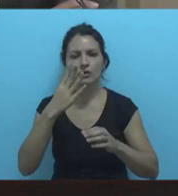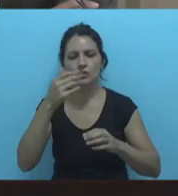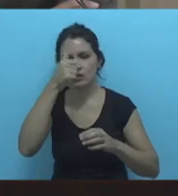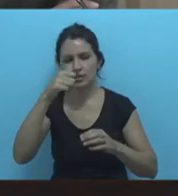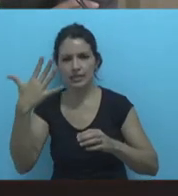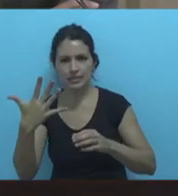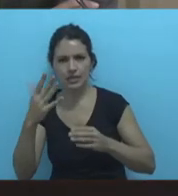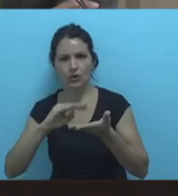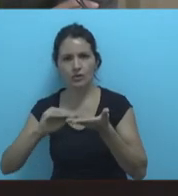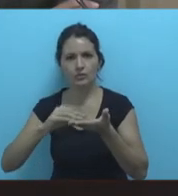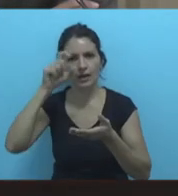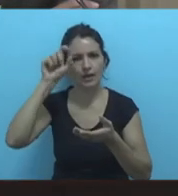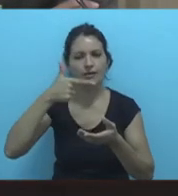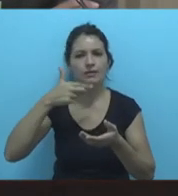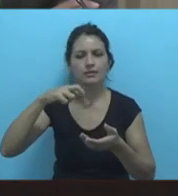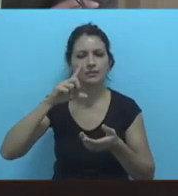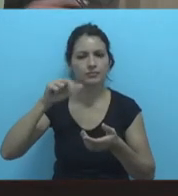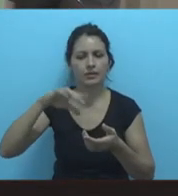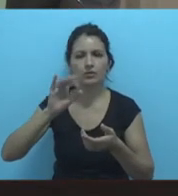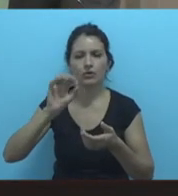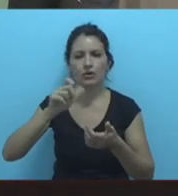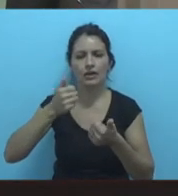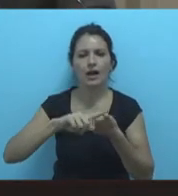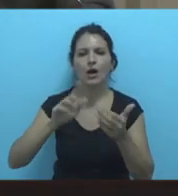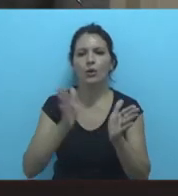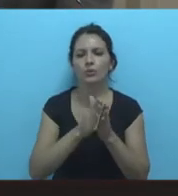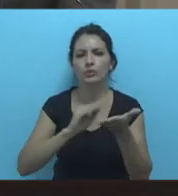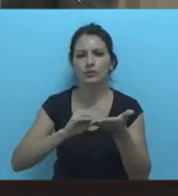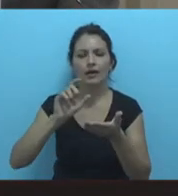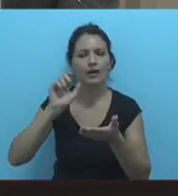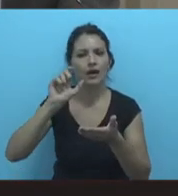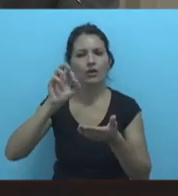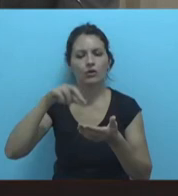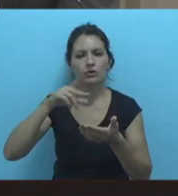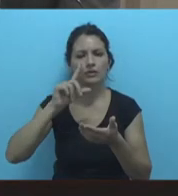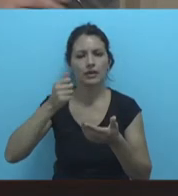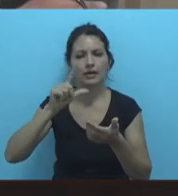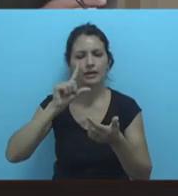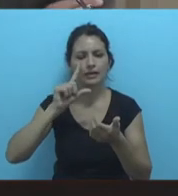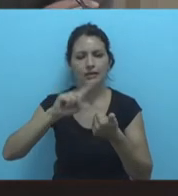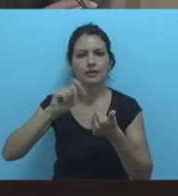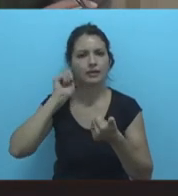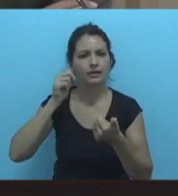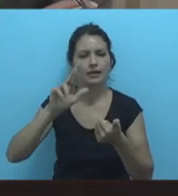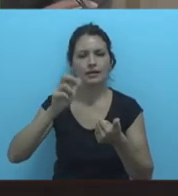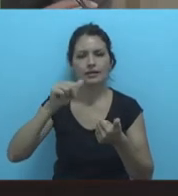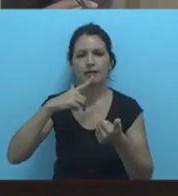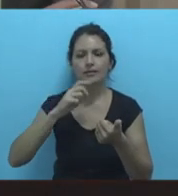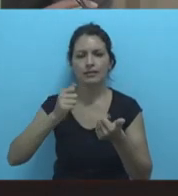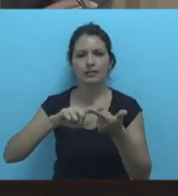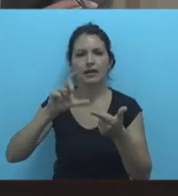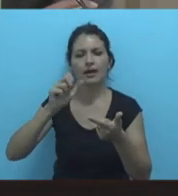42.465. Diputada Espíndola, que lleva la firma acompañante, diputada Corniali, Granata, Bastía, González, Florito, Ciancio,